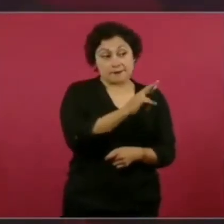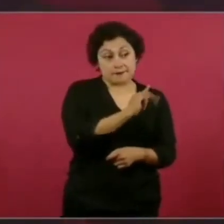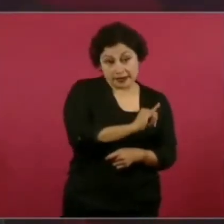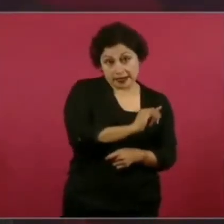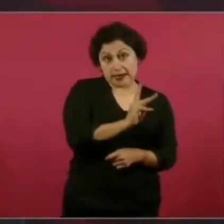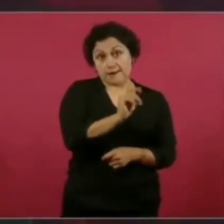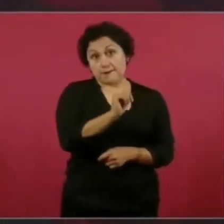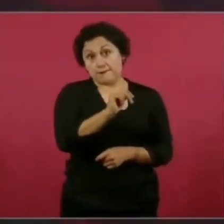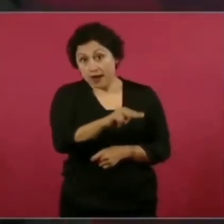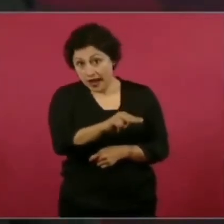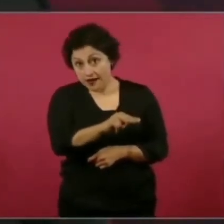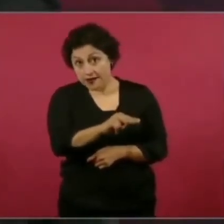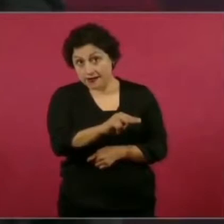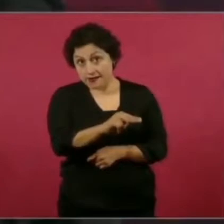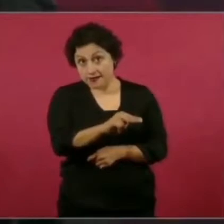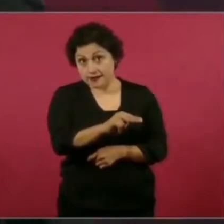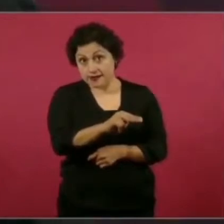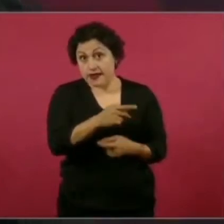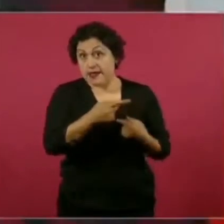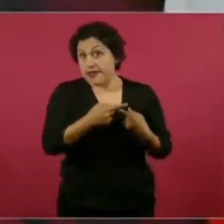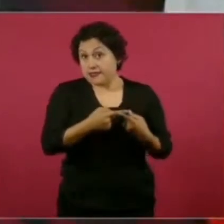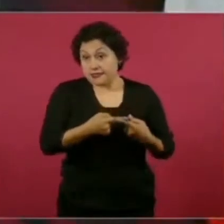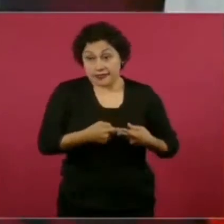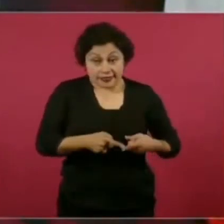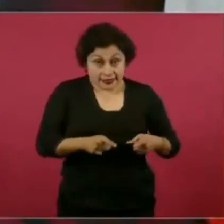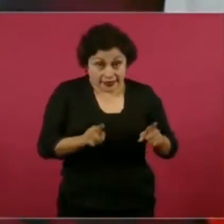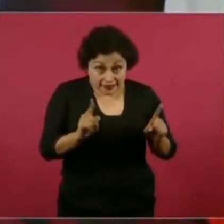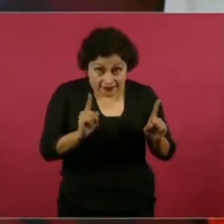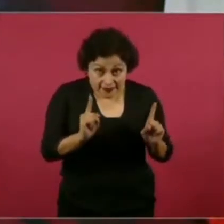la diferencia que había